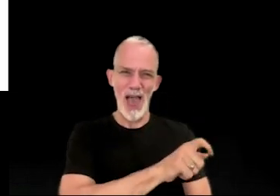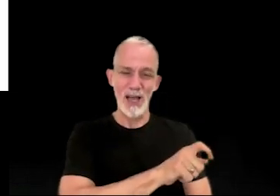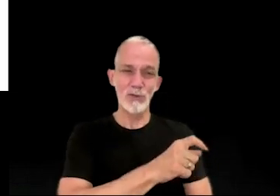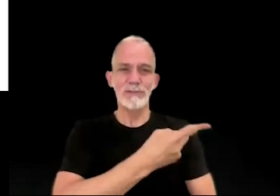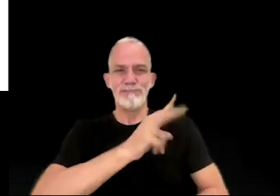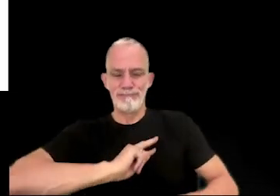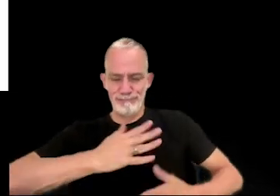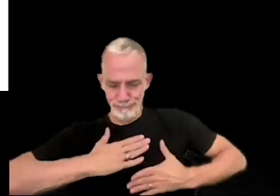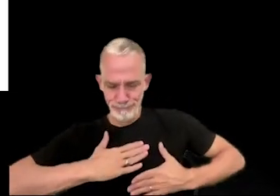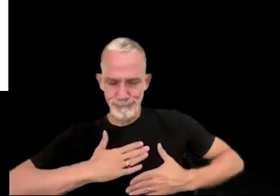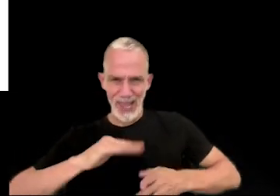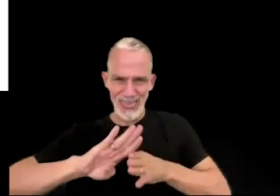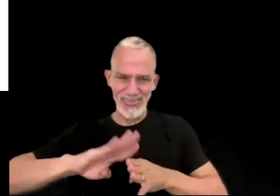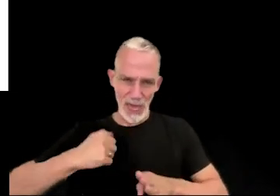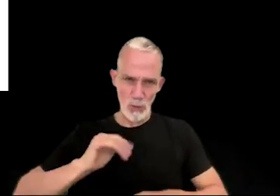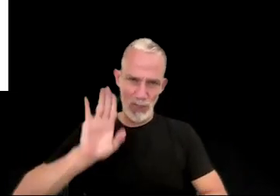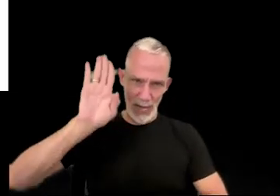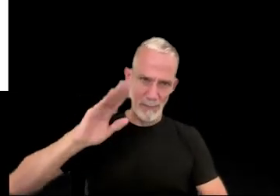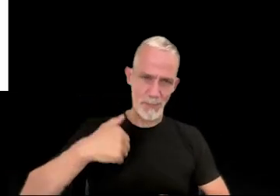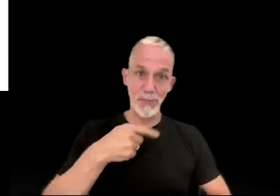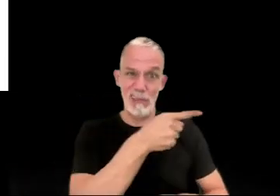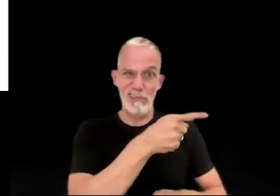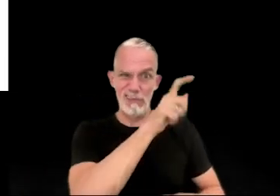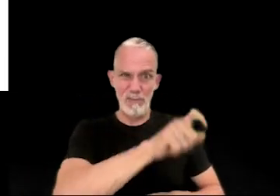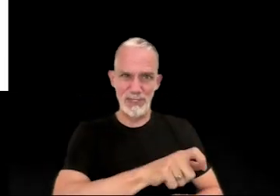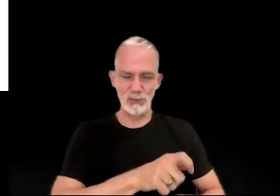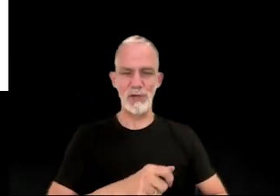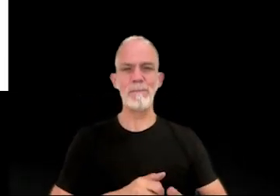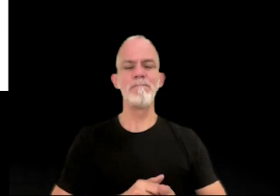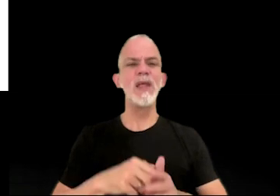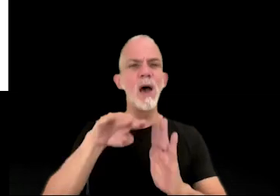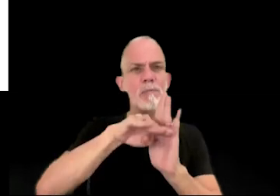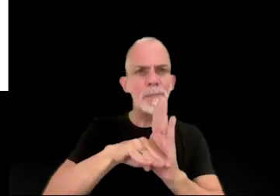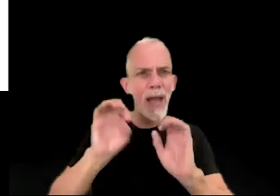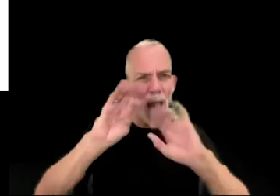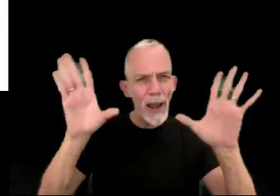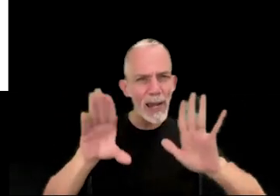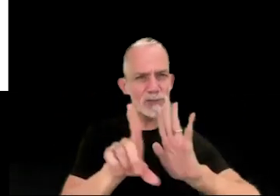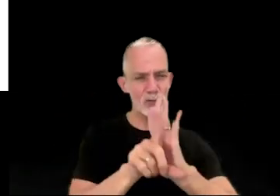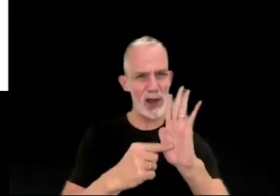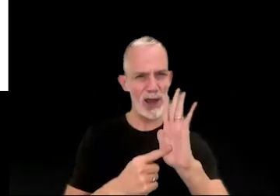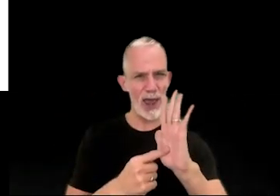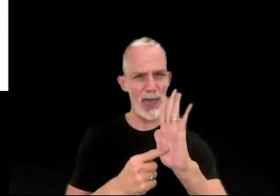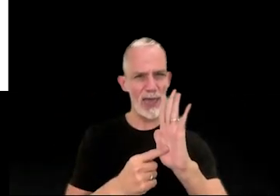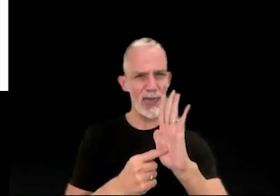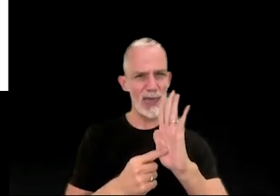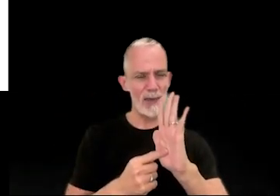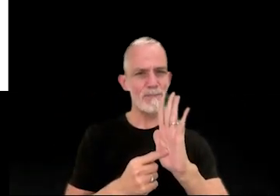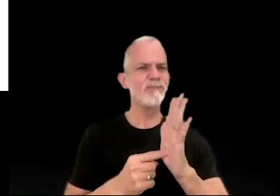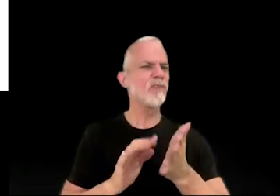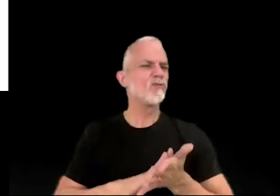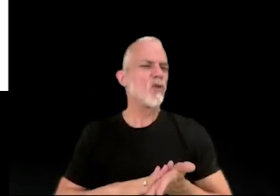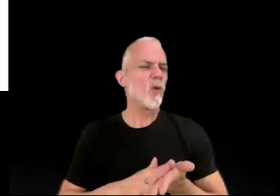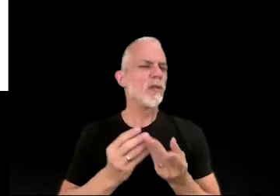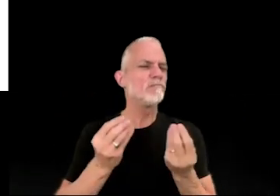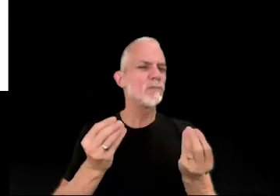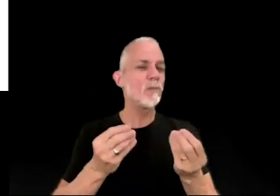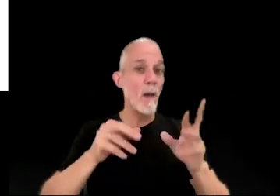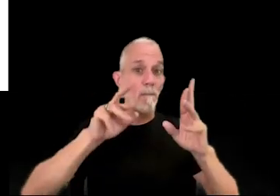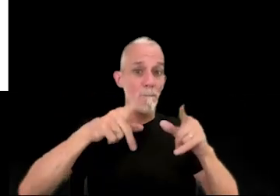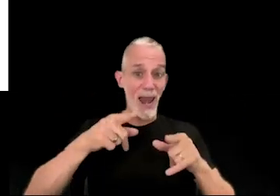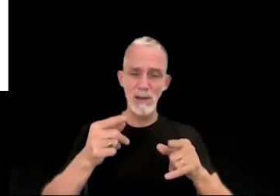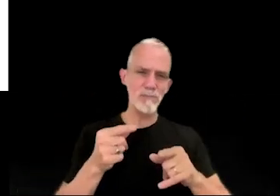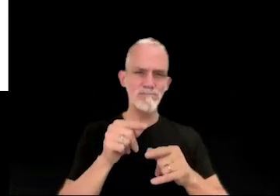figura del deudor principal. Acá la norma hace una aclaración y que tiene que ver con que el plan que vaya a elegir